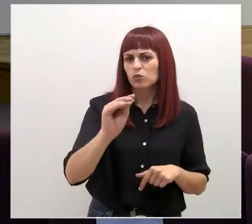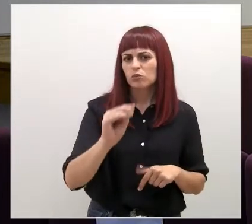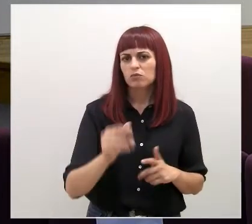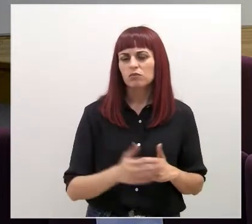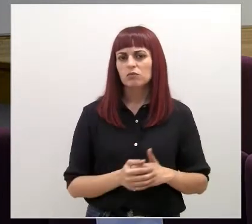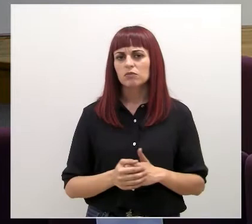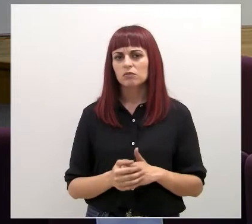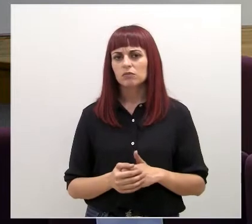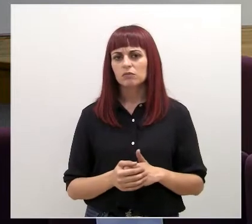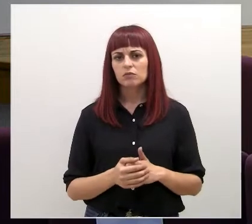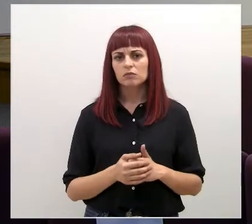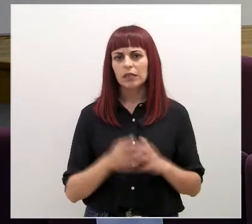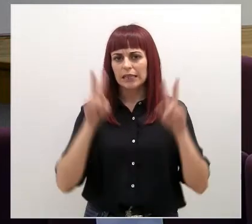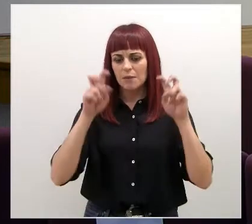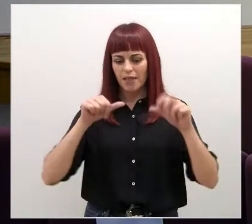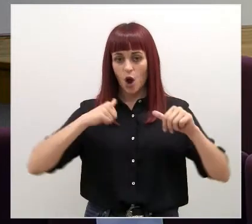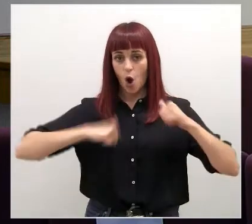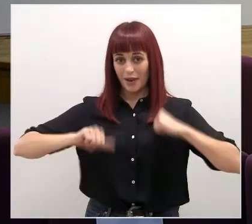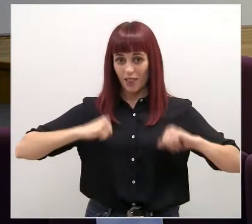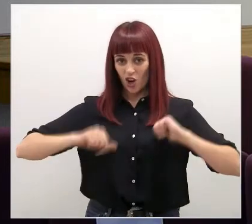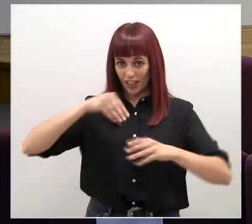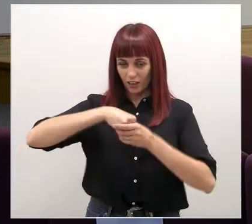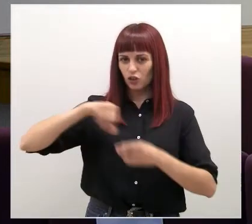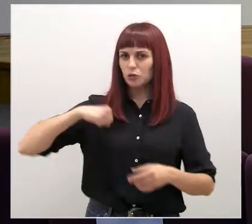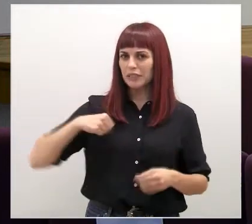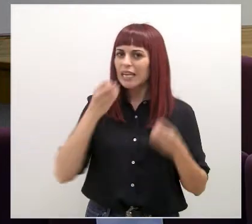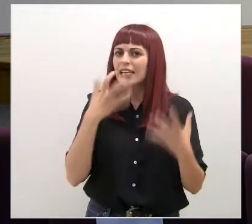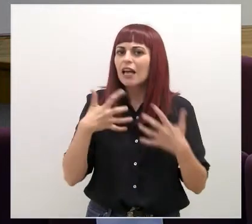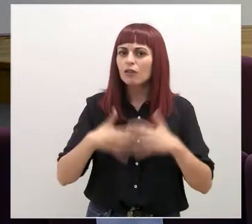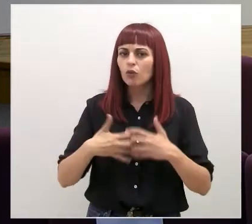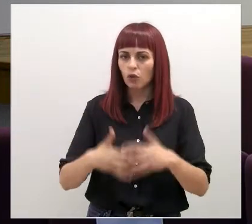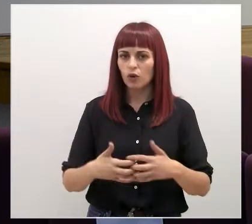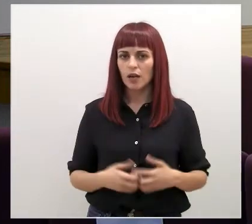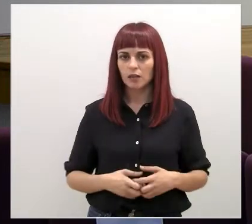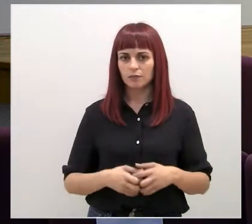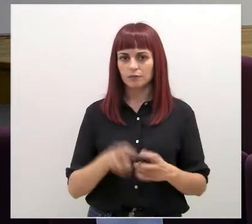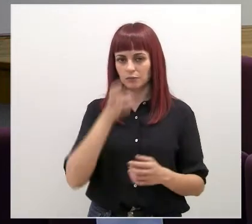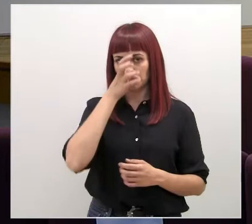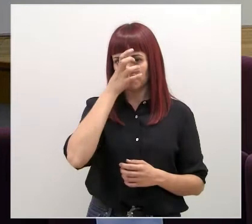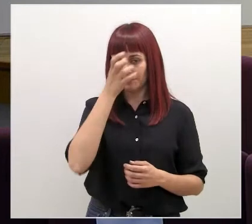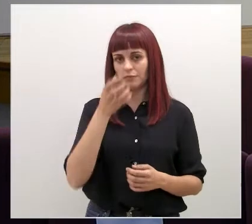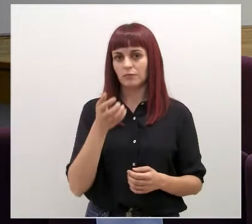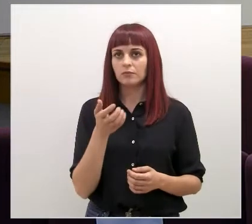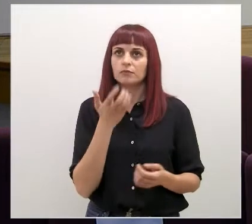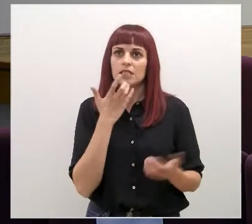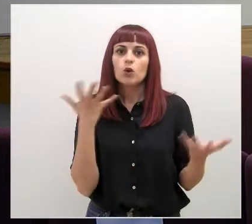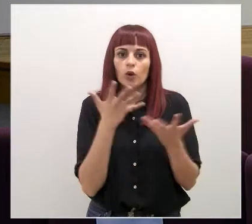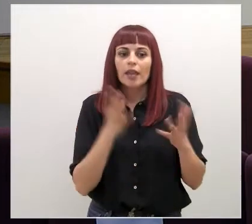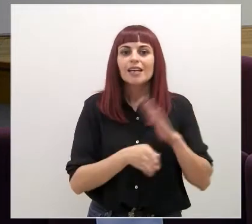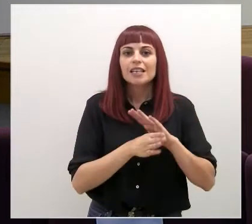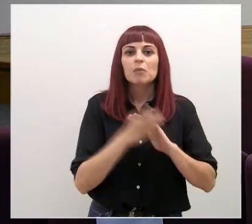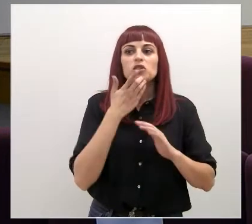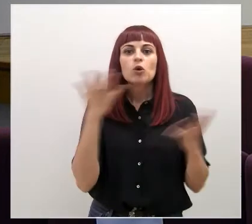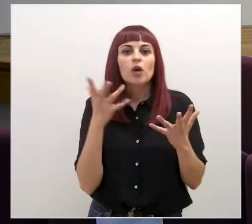está funcionando lo que es la actividad quirúrgica en los diferentes hospitales de la región. La urgente se venía manteniendo, pero en el caso de la